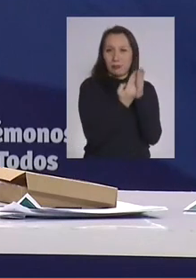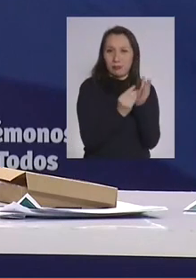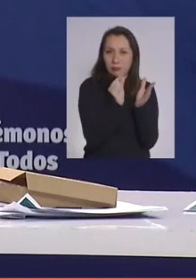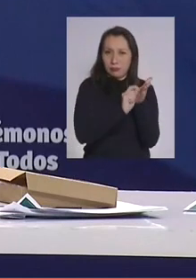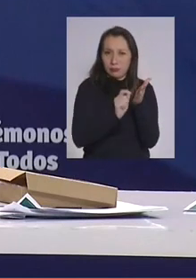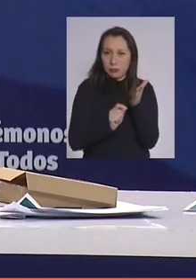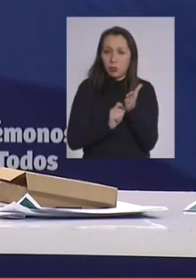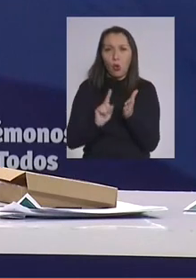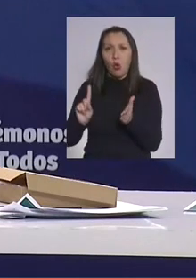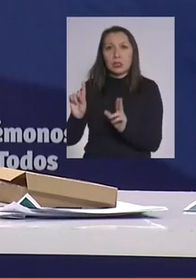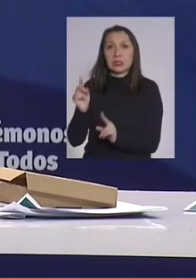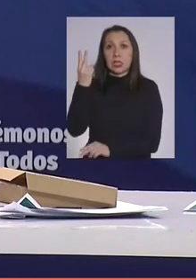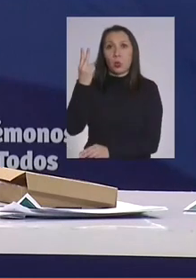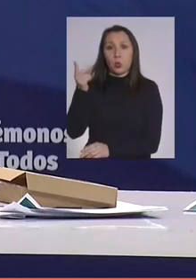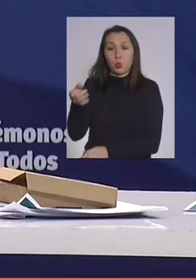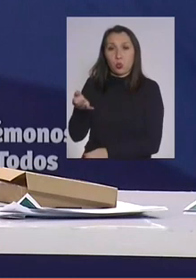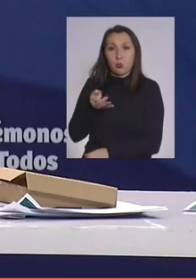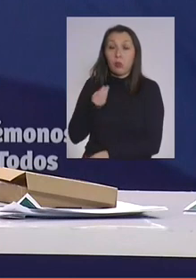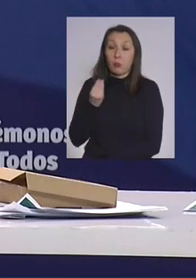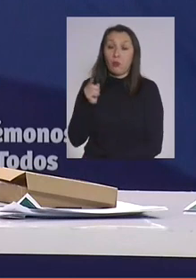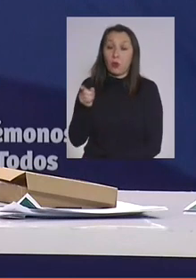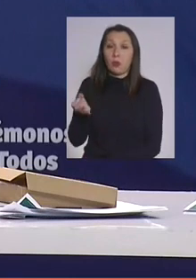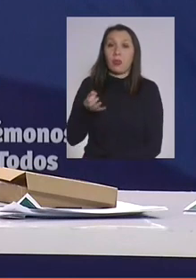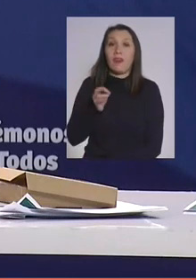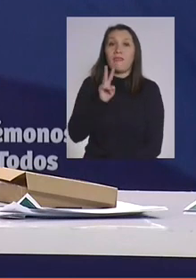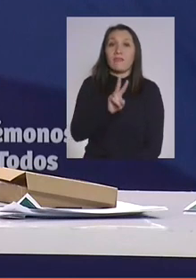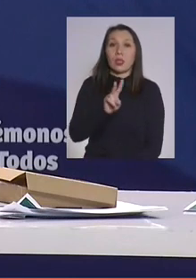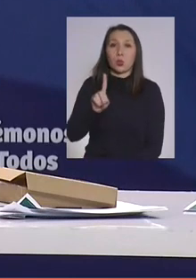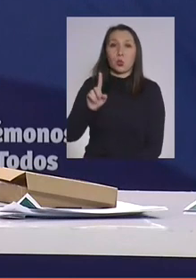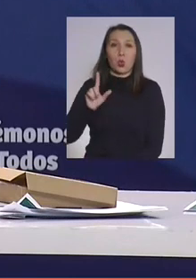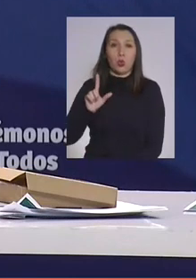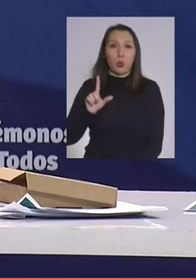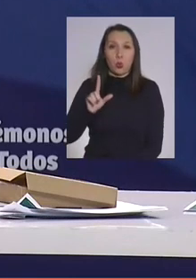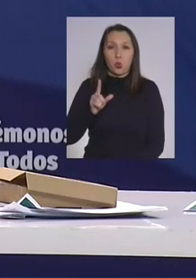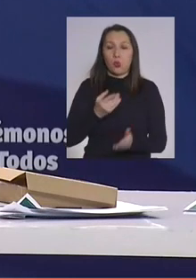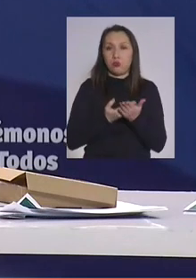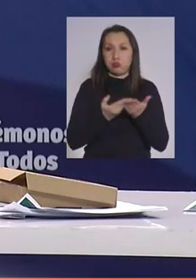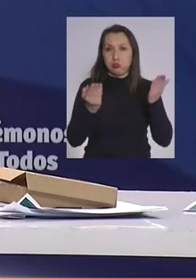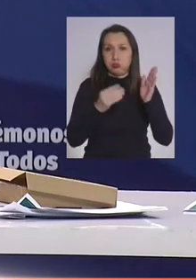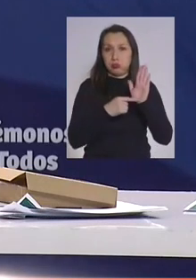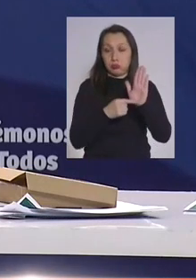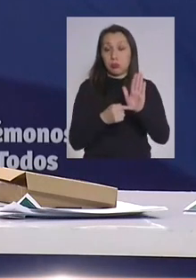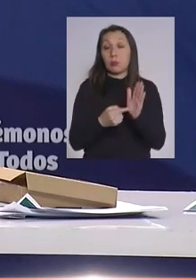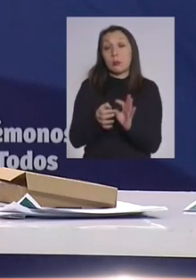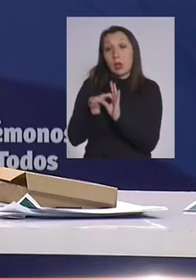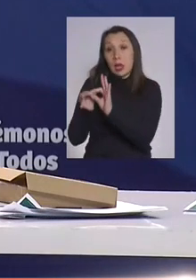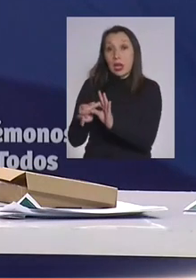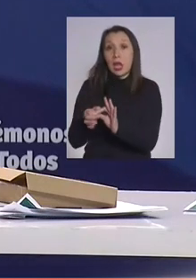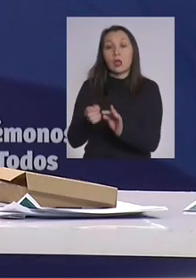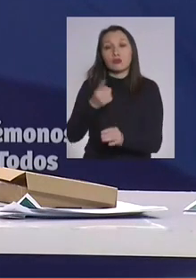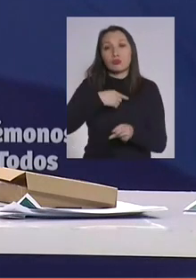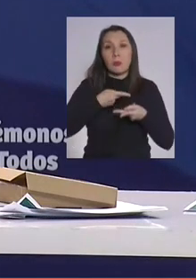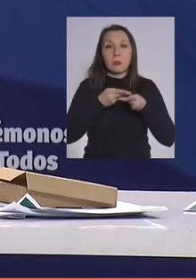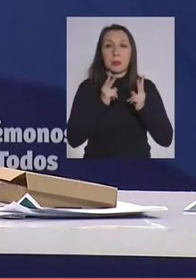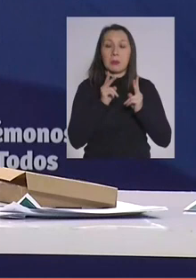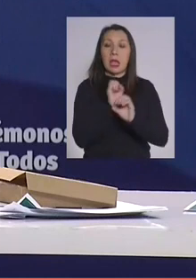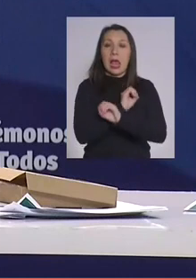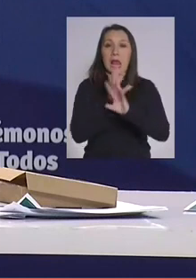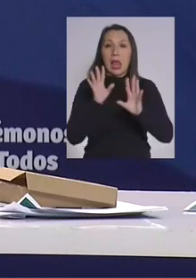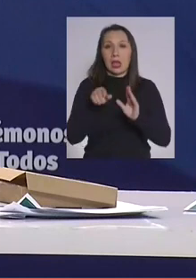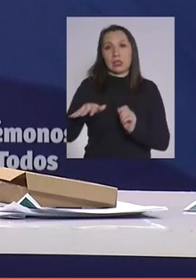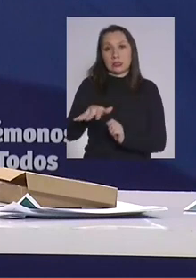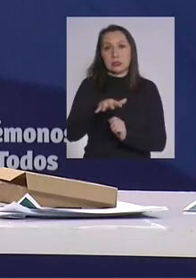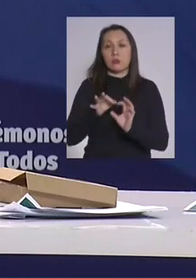a este segundo reporte que como dice muy bien usted es del 21 de julio así que le agradezco porque nos ha permitido aclarar esta